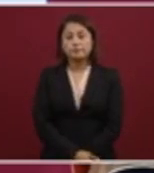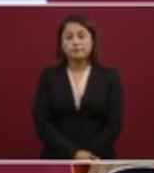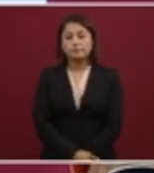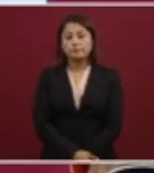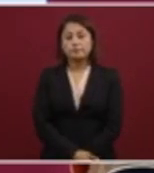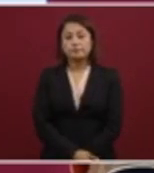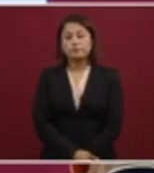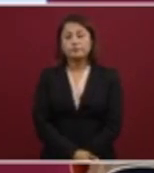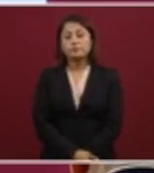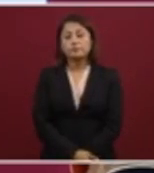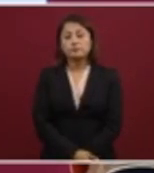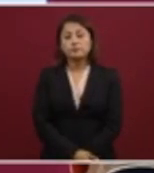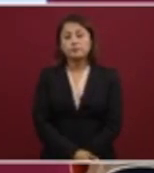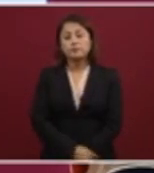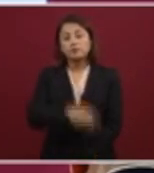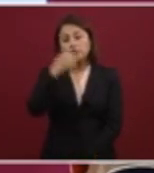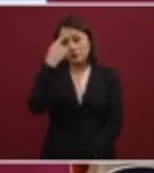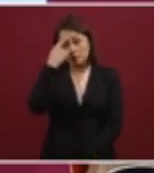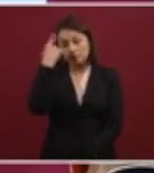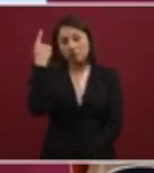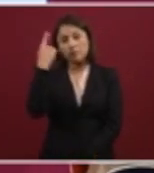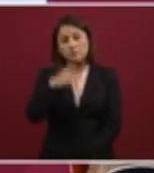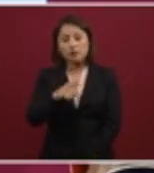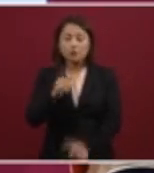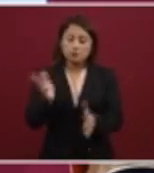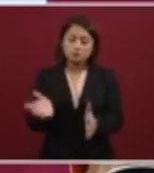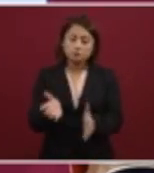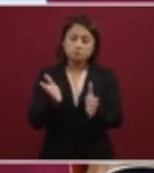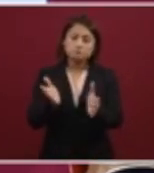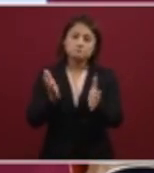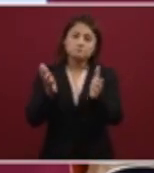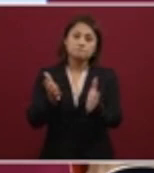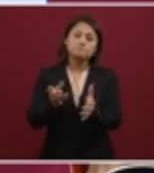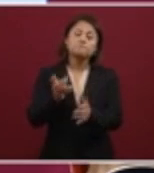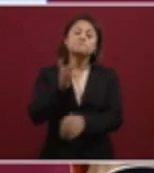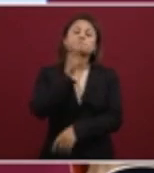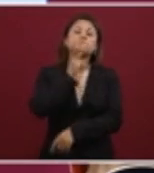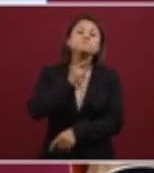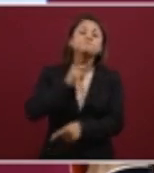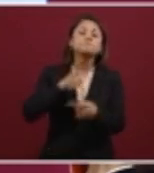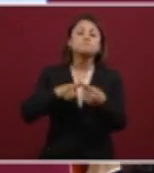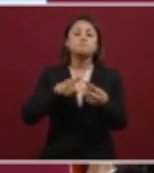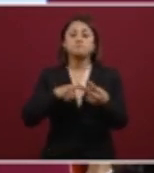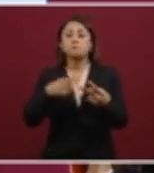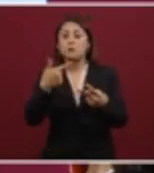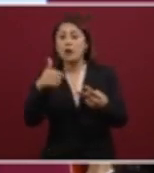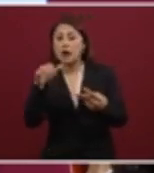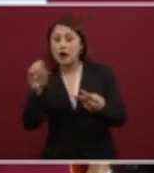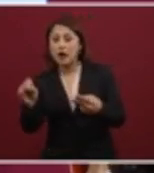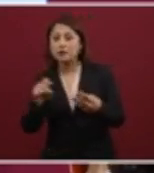para incrementar la producción de petróleo, gas y energía eléctrica.